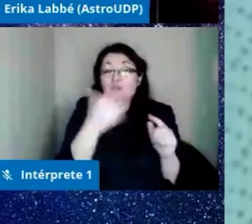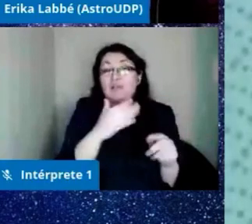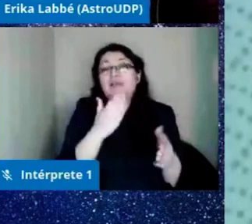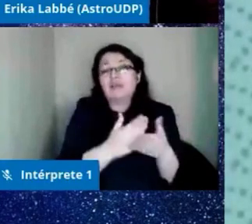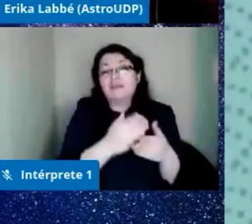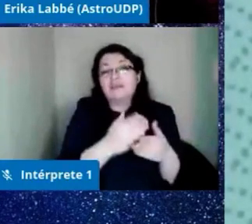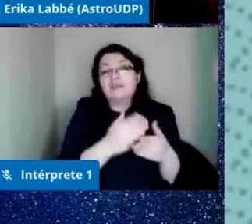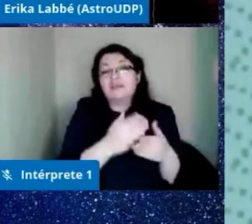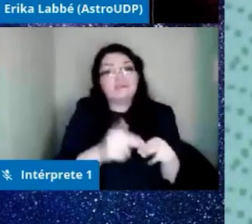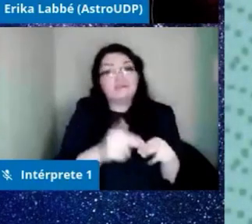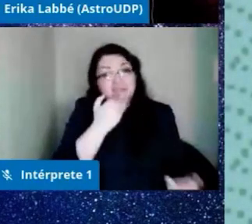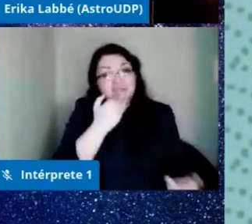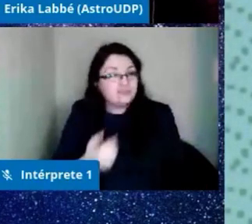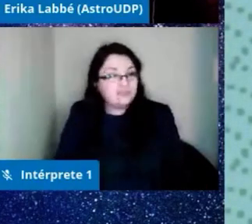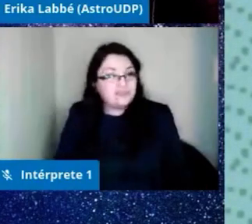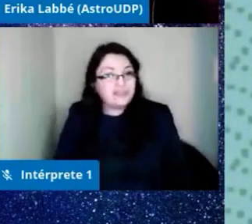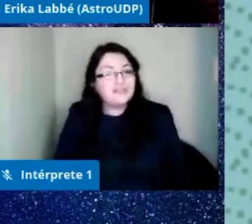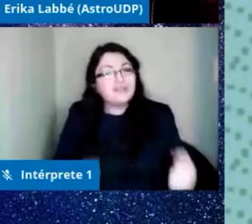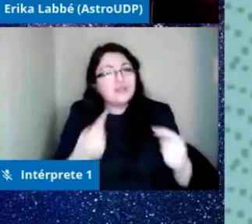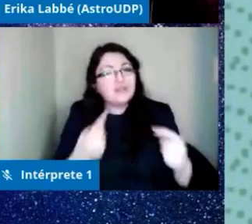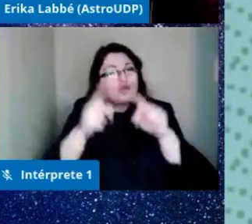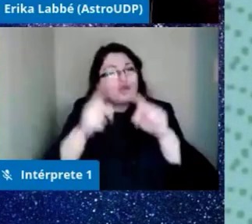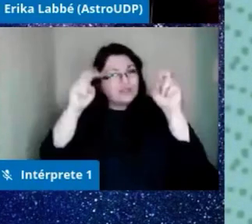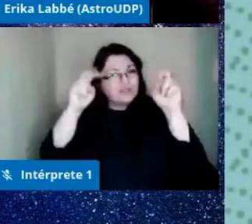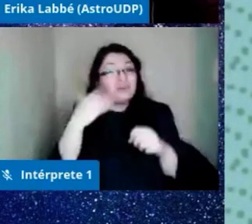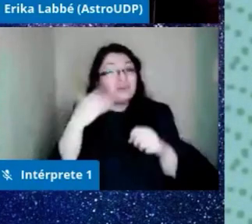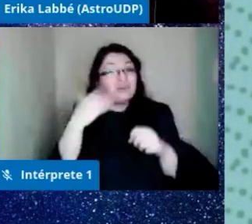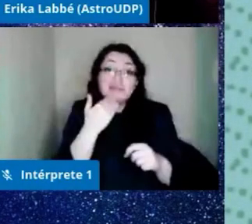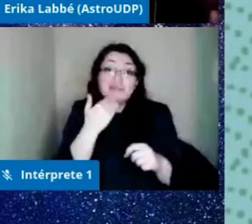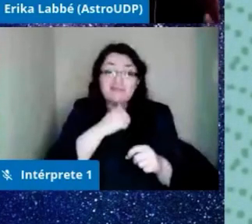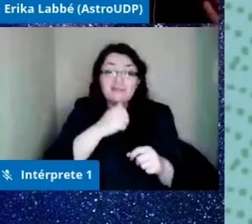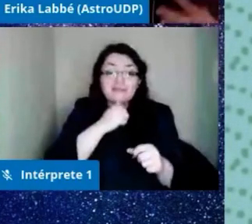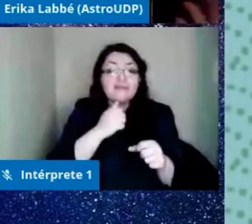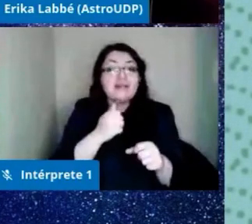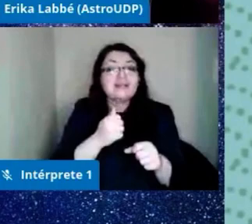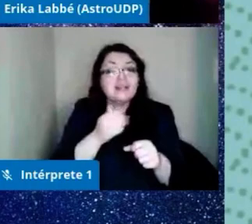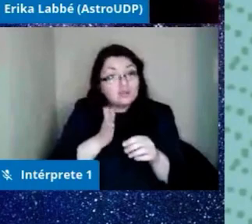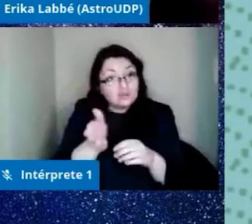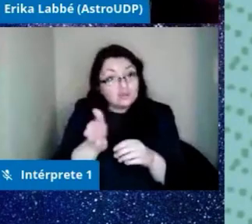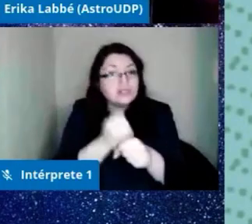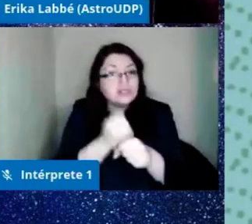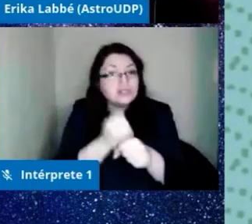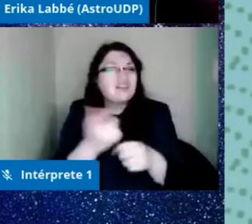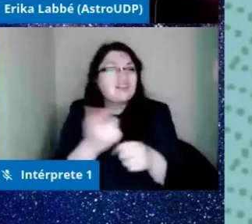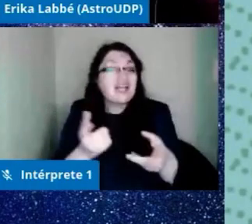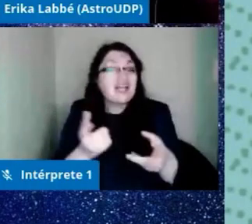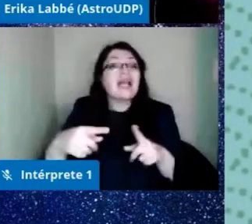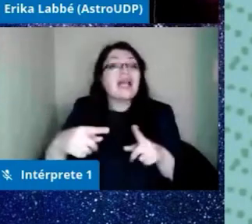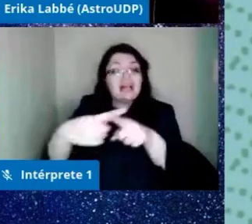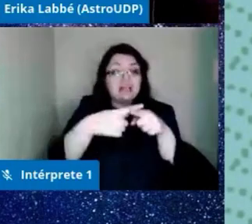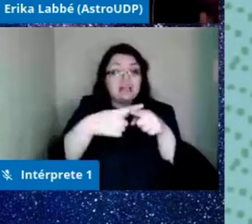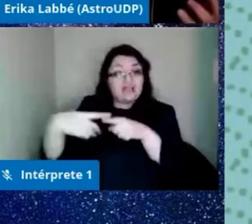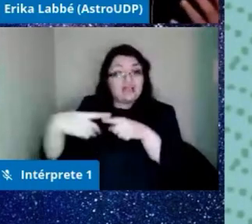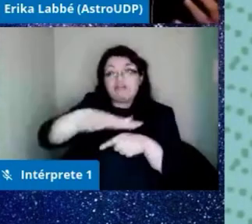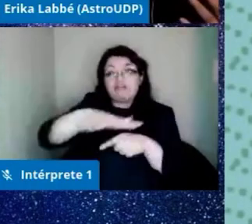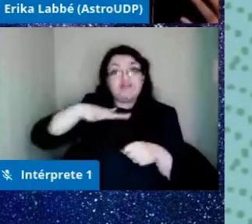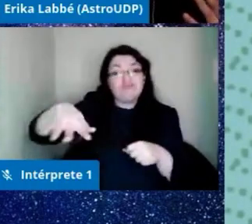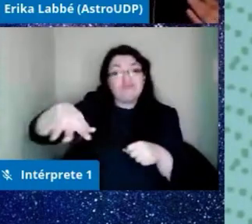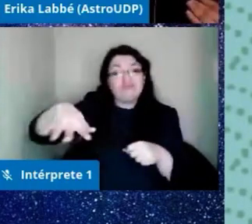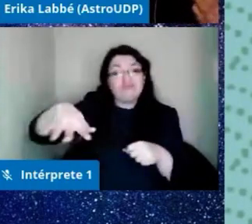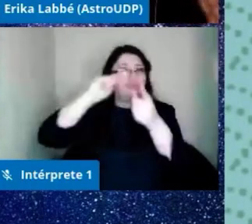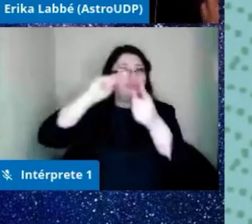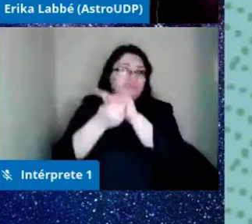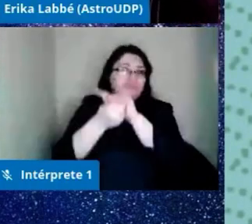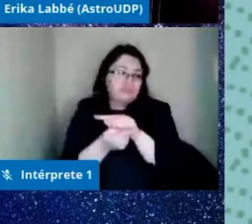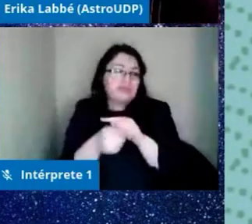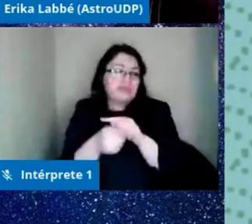Y bueno, otra cosa importante en la que hay que seguir trabajando también es hacer estos cambios de mentalidad en la sociedad. Entonces, para eso queremos